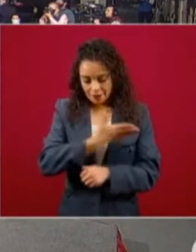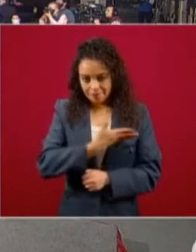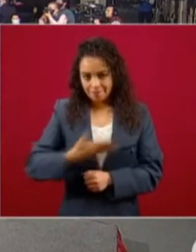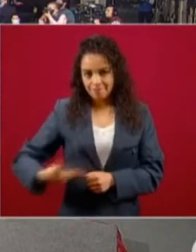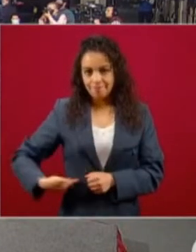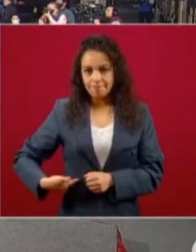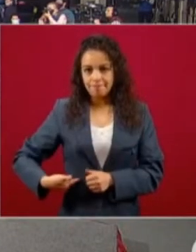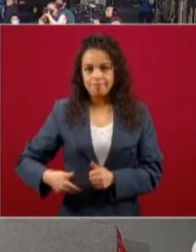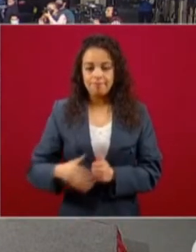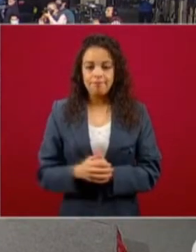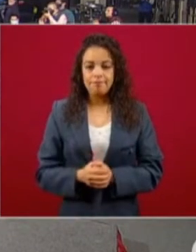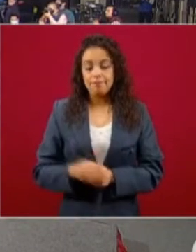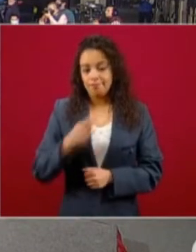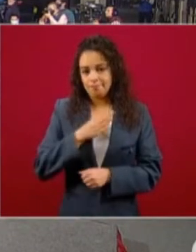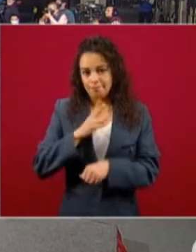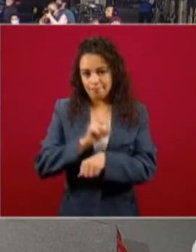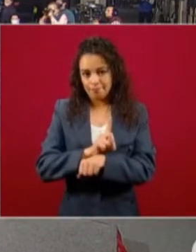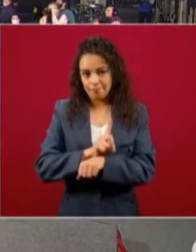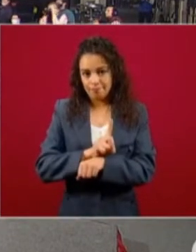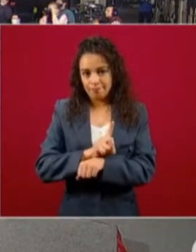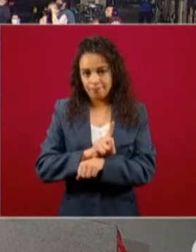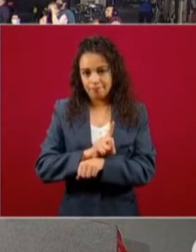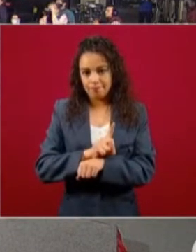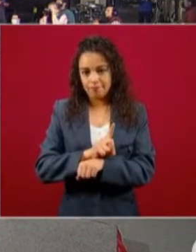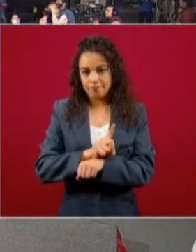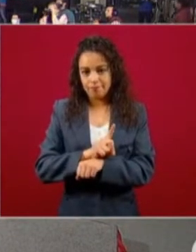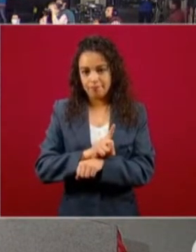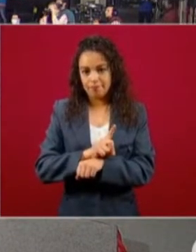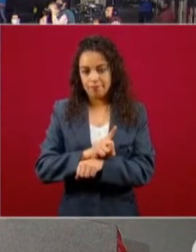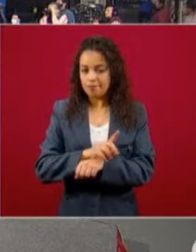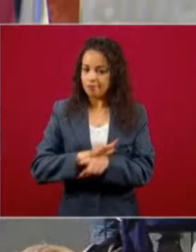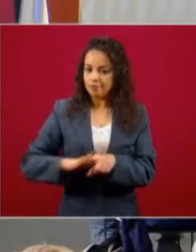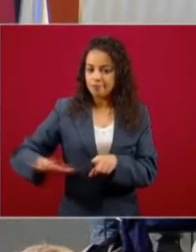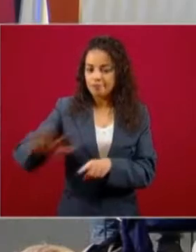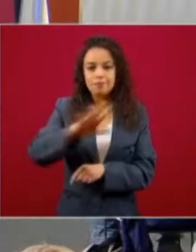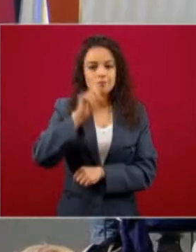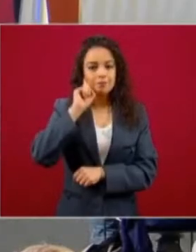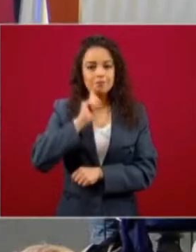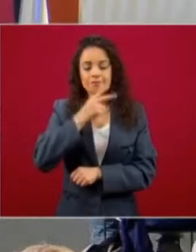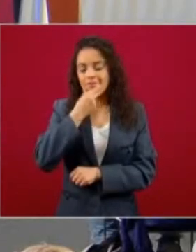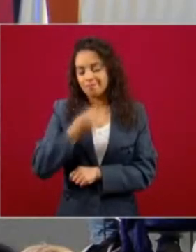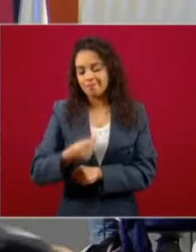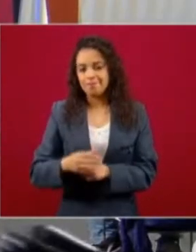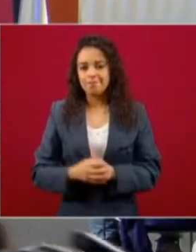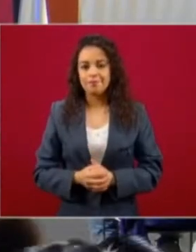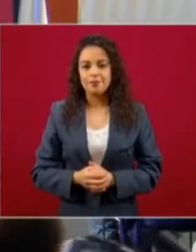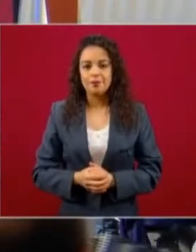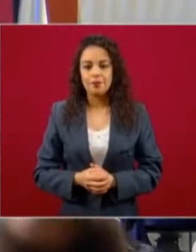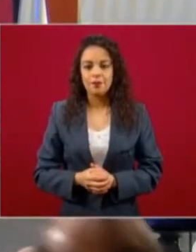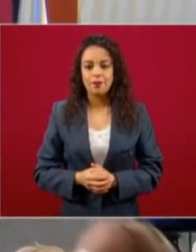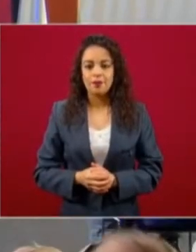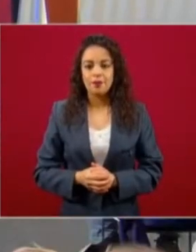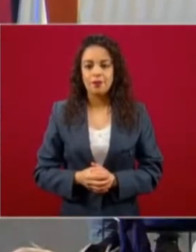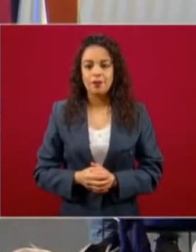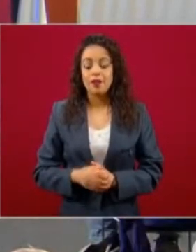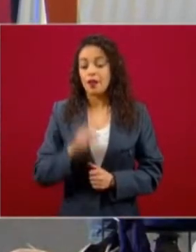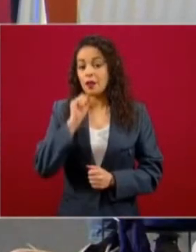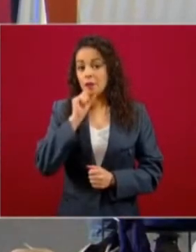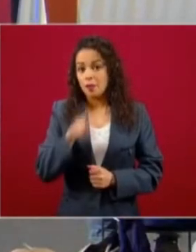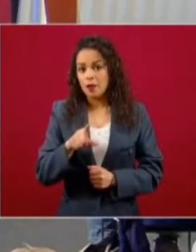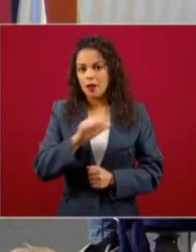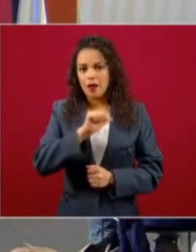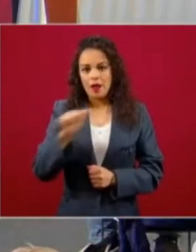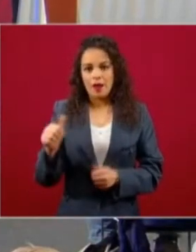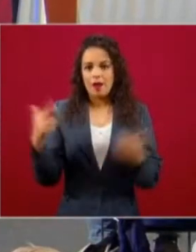el secretario de educación pública esteban moctezuma informó que se revise el sistema educativo nacional para informar de manera